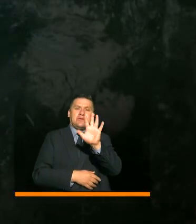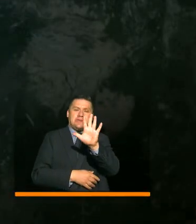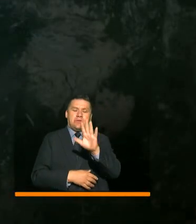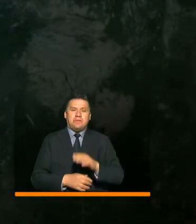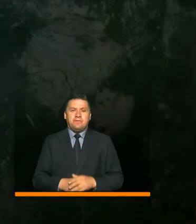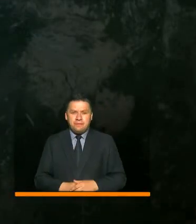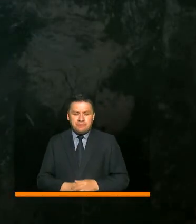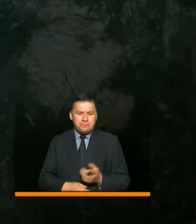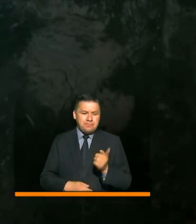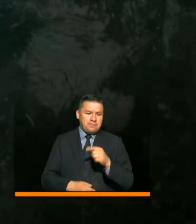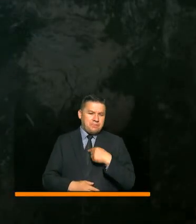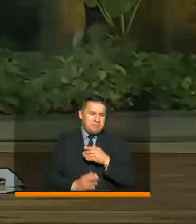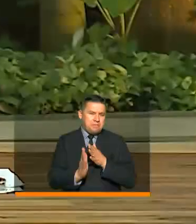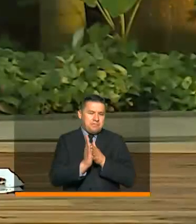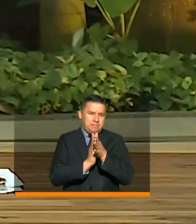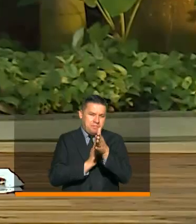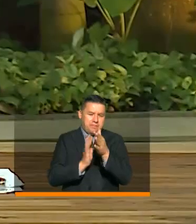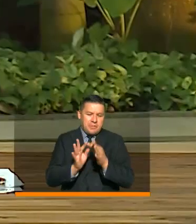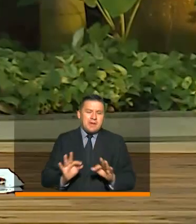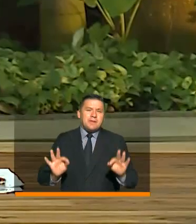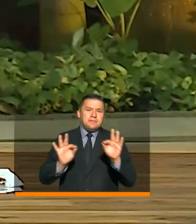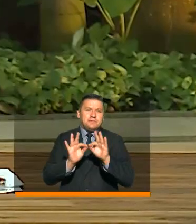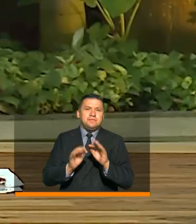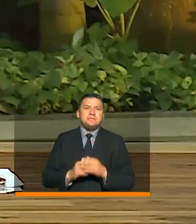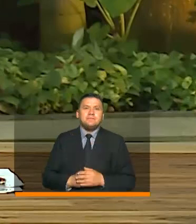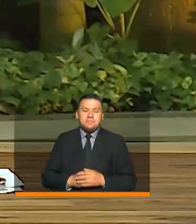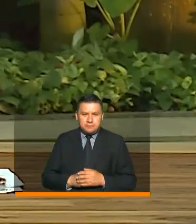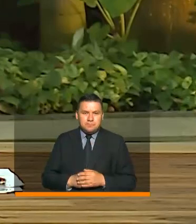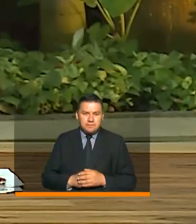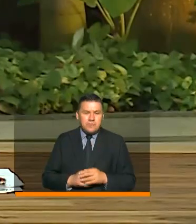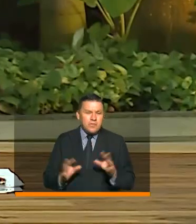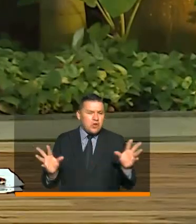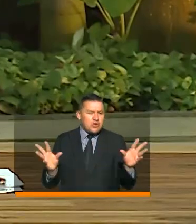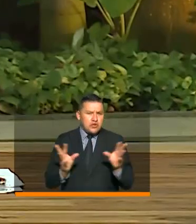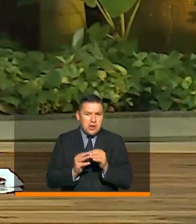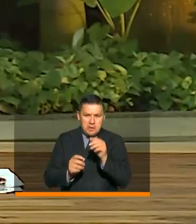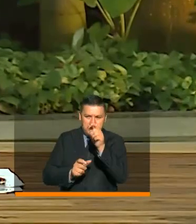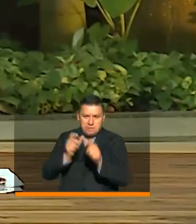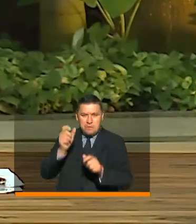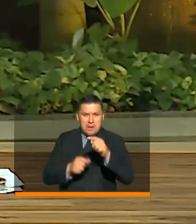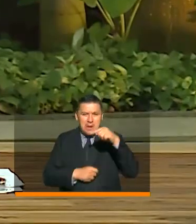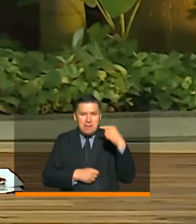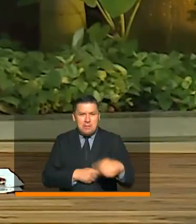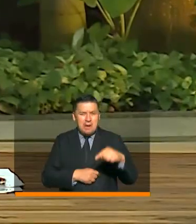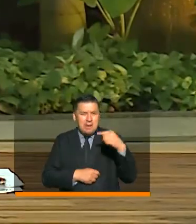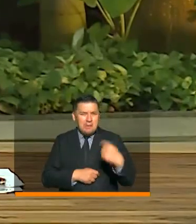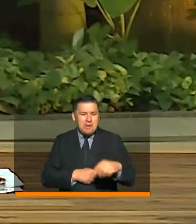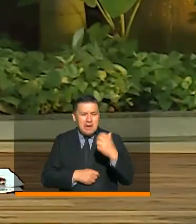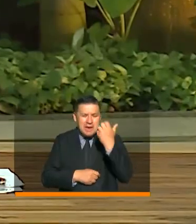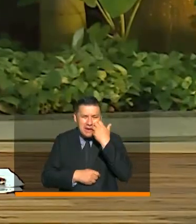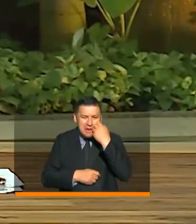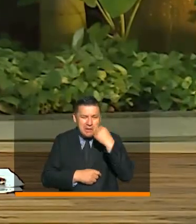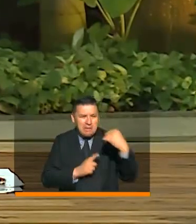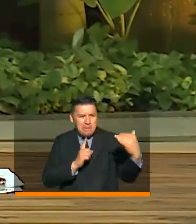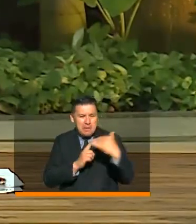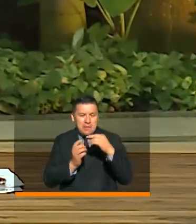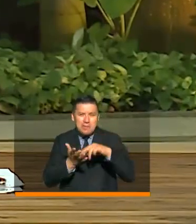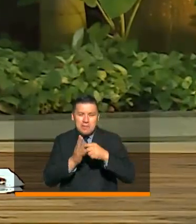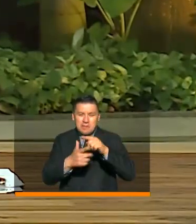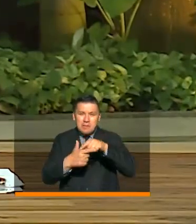49.185. También quisiera destacar que del total de personas agredidas por esta enfermedad,